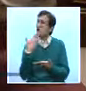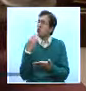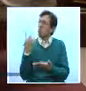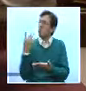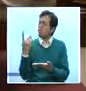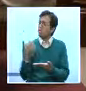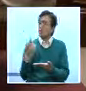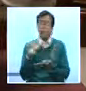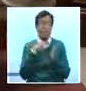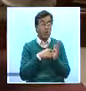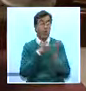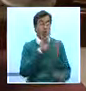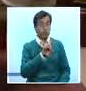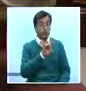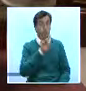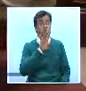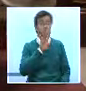partir de los